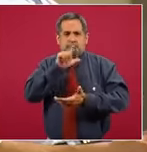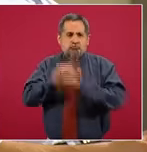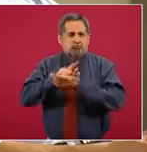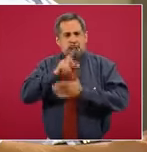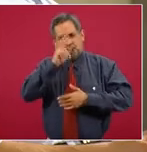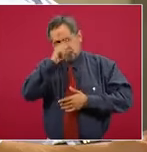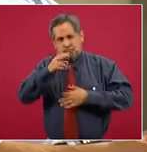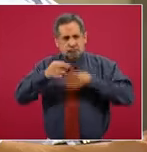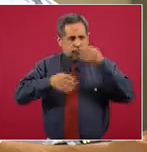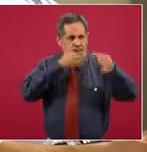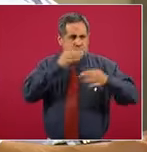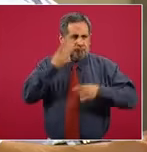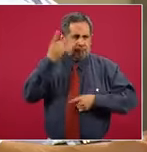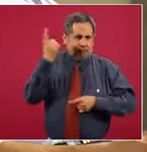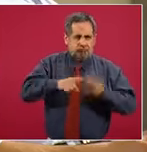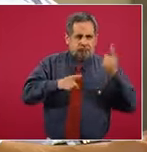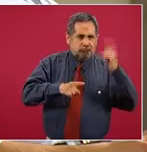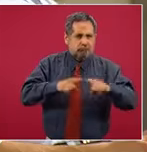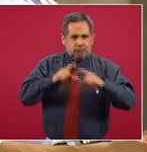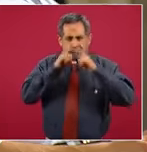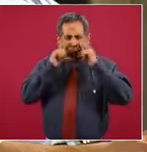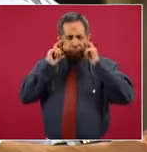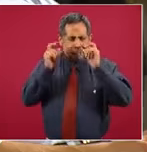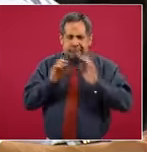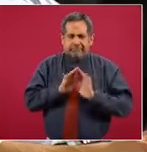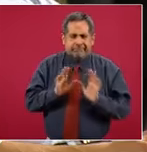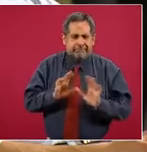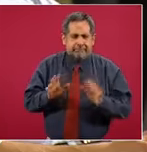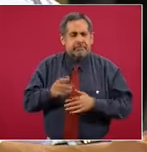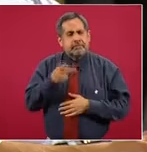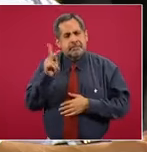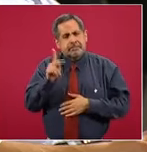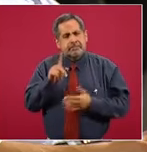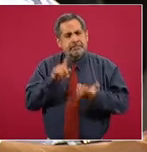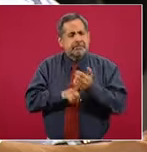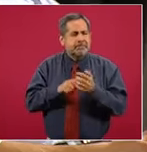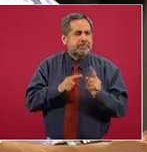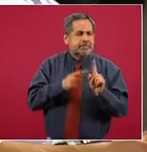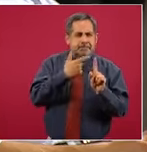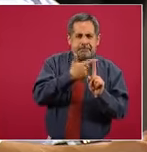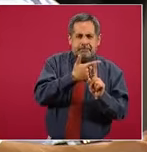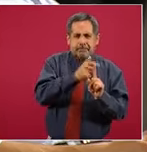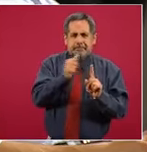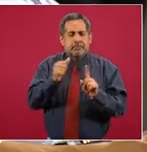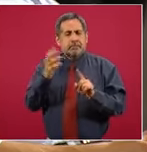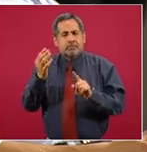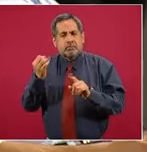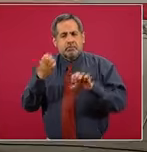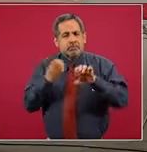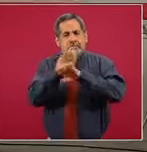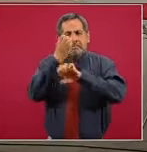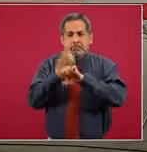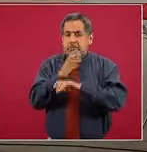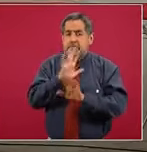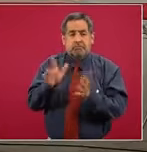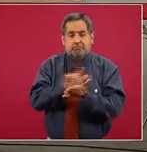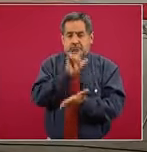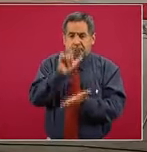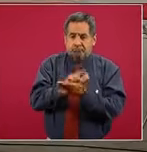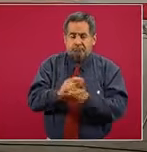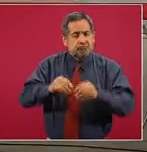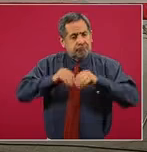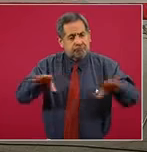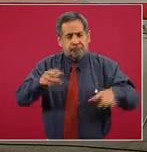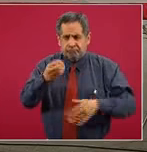la población en el uso obligatorio del cubrebocas. Sin embargo, entre 7 y 9 entidades federativas ya hicieron ley el